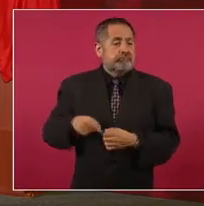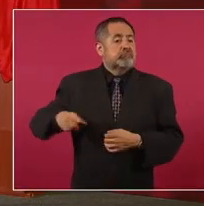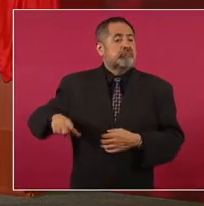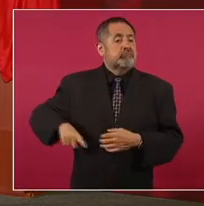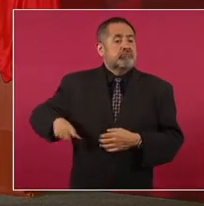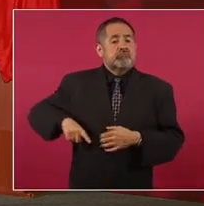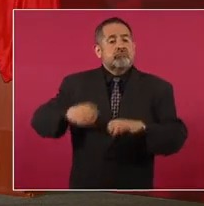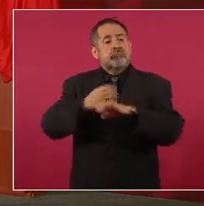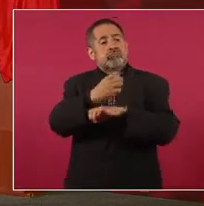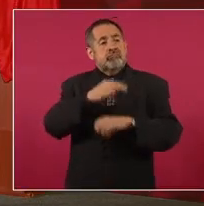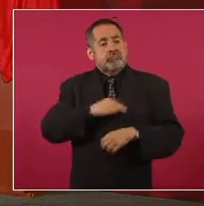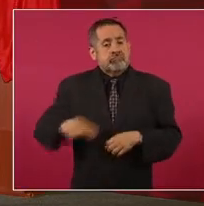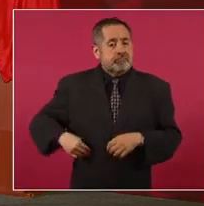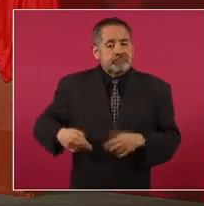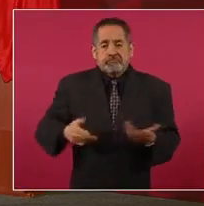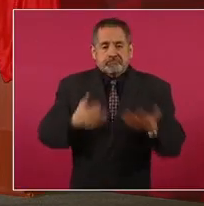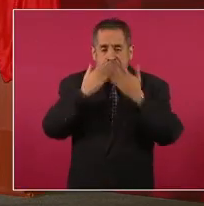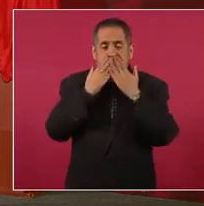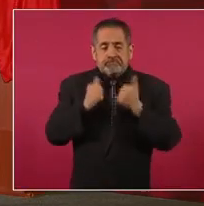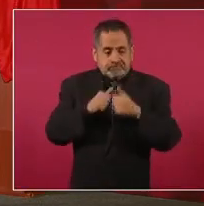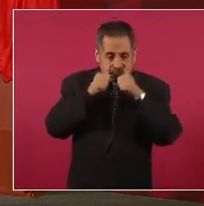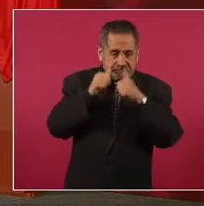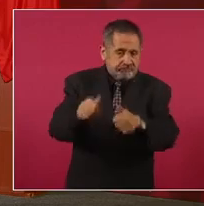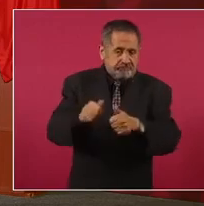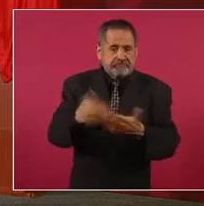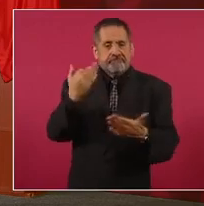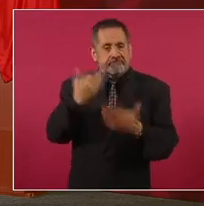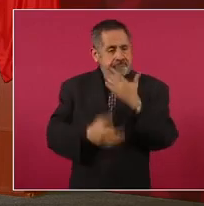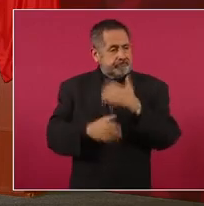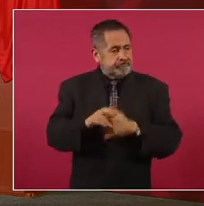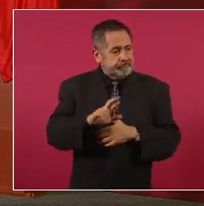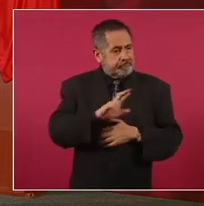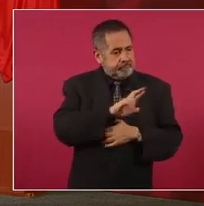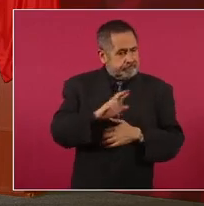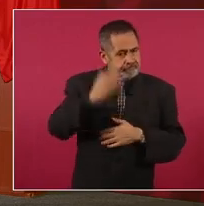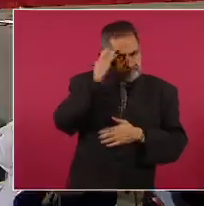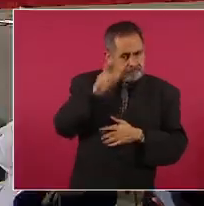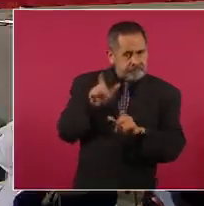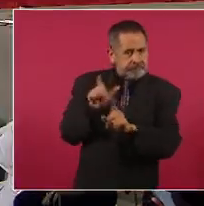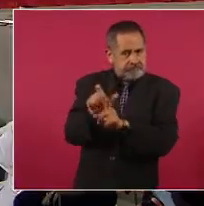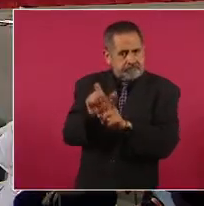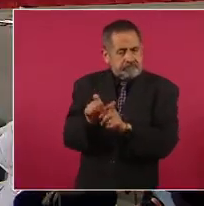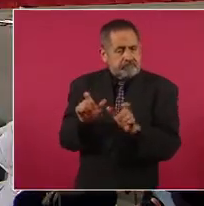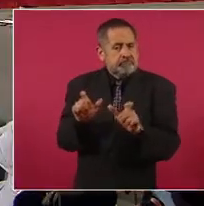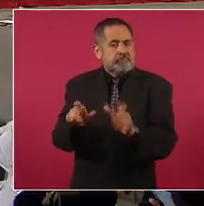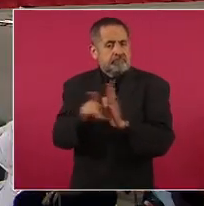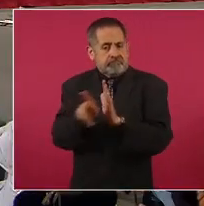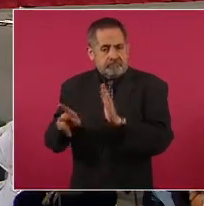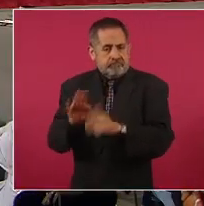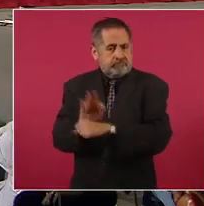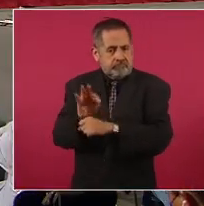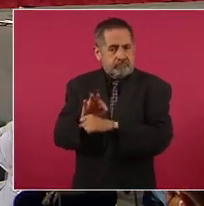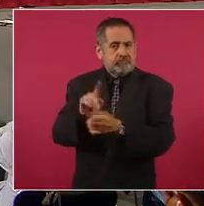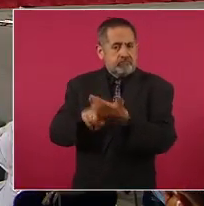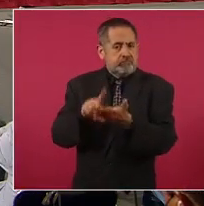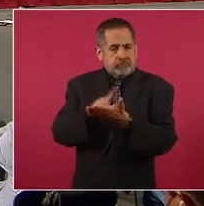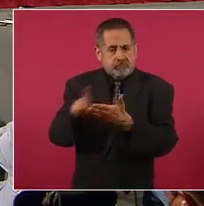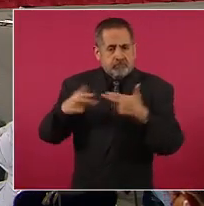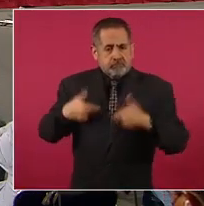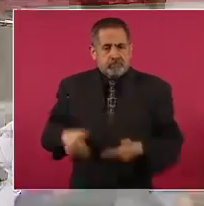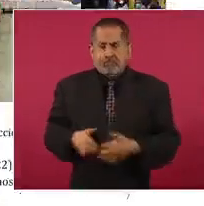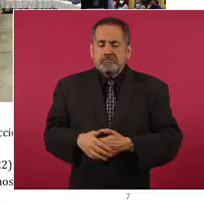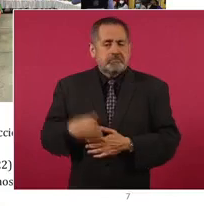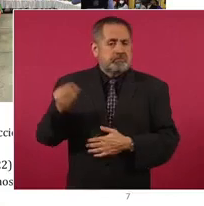y municipios y la falta de una cultura para reconocer la importancia de la labor periodística y de defensa de los derechos humanos